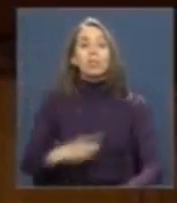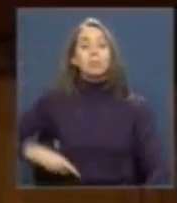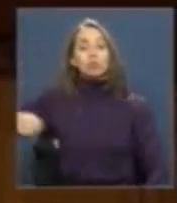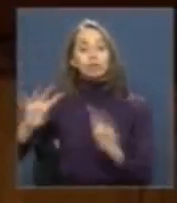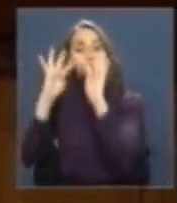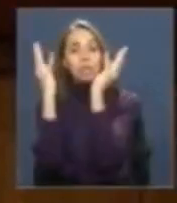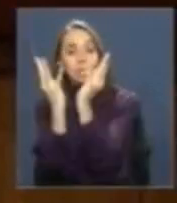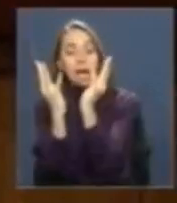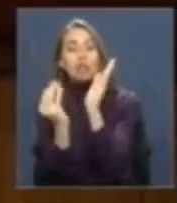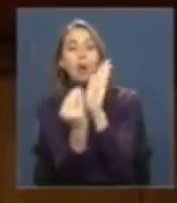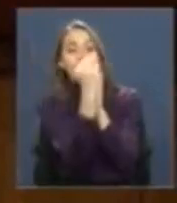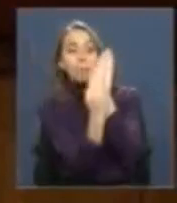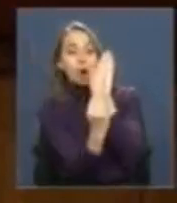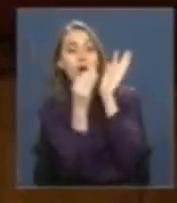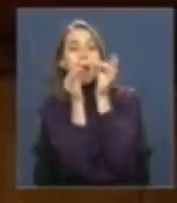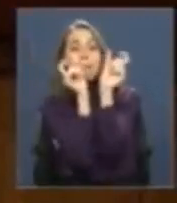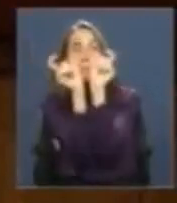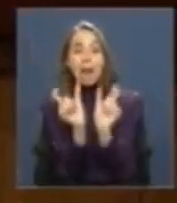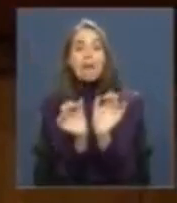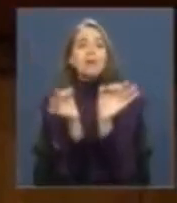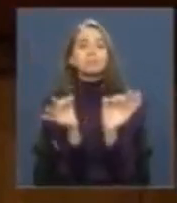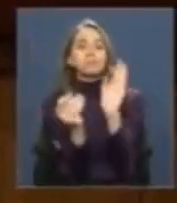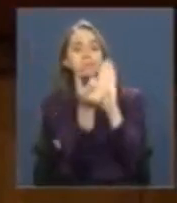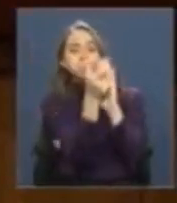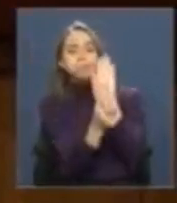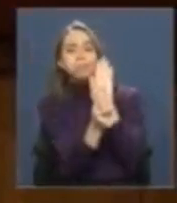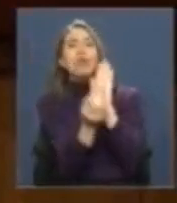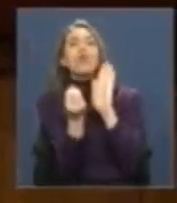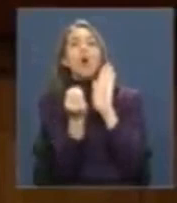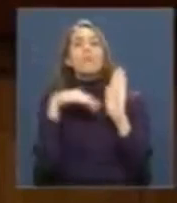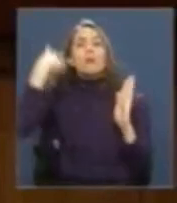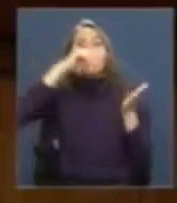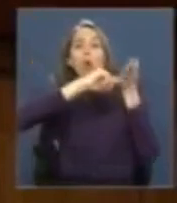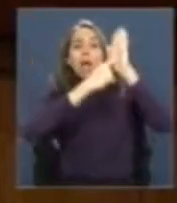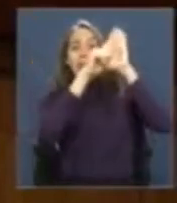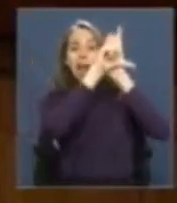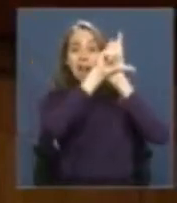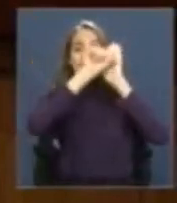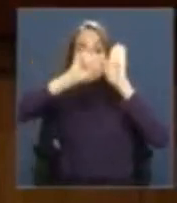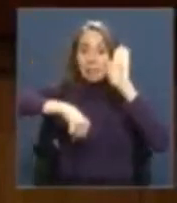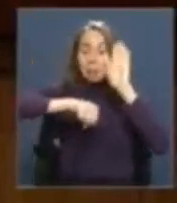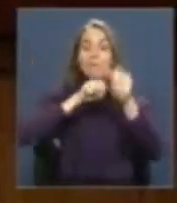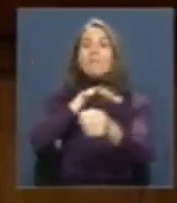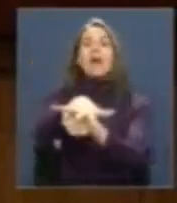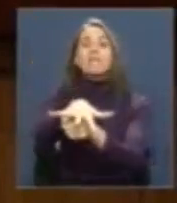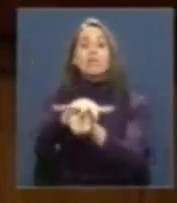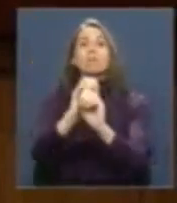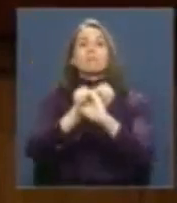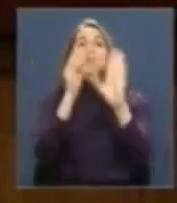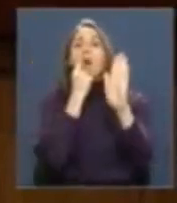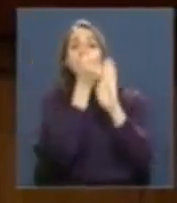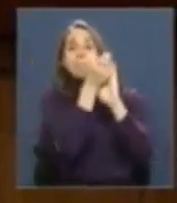plena certeza al sentido y alcance de la legislación que se va a aprobar por su parte el